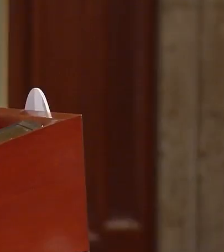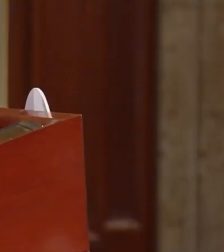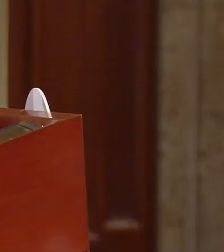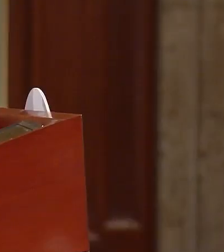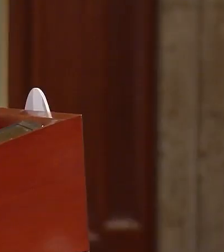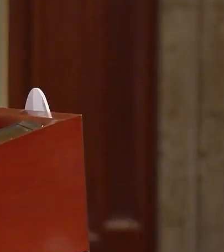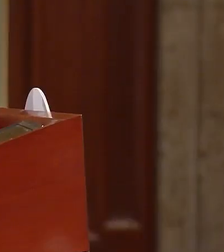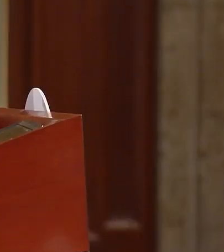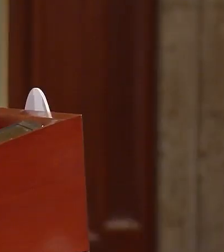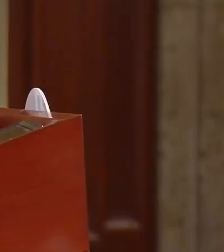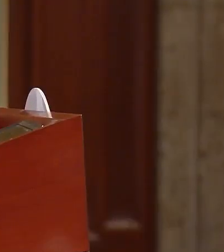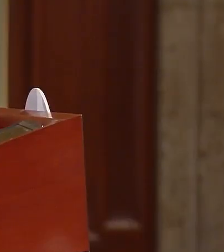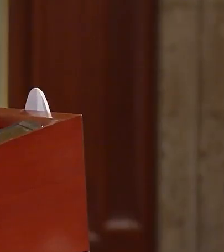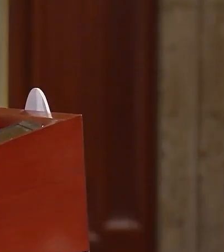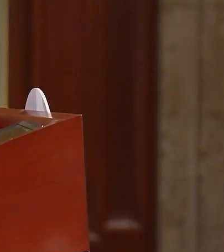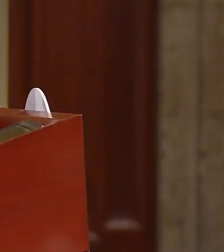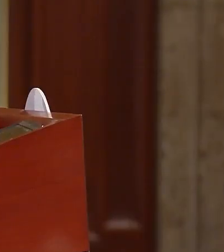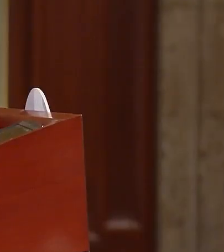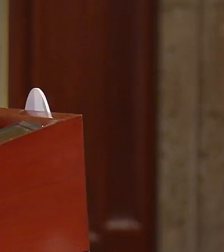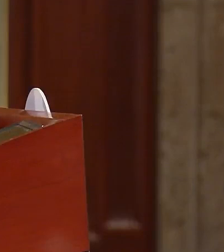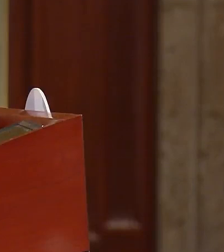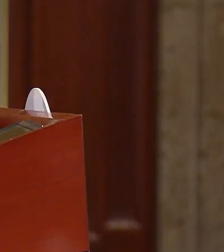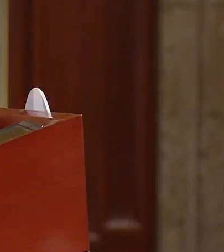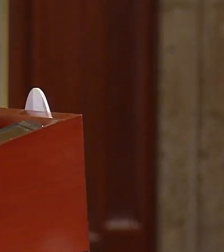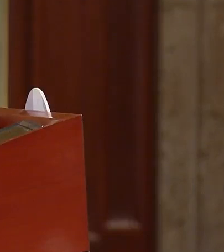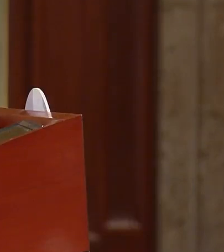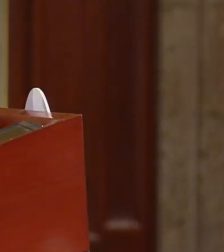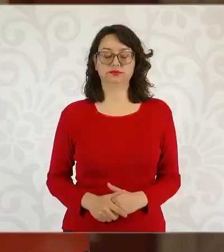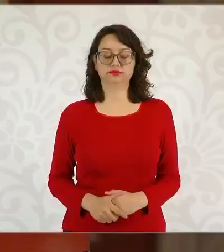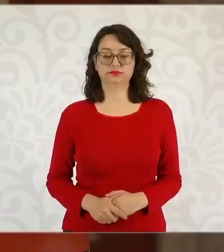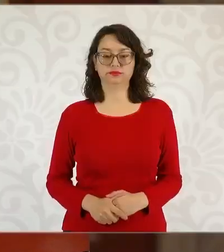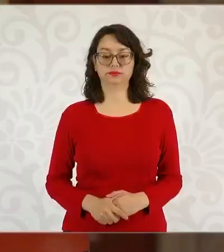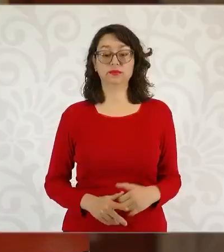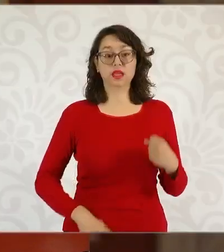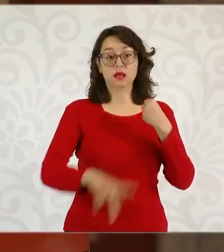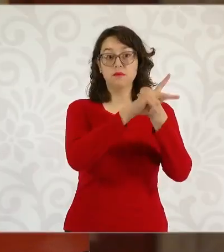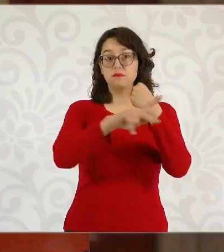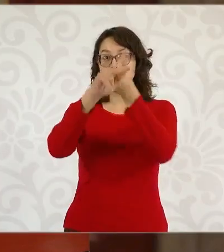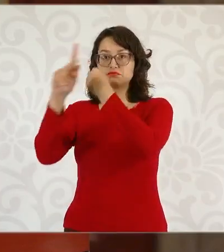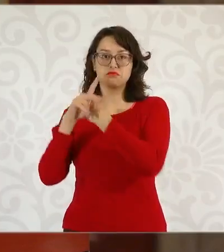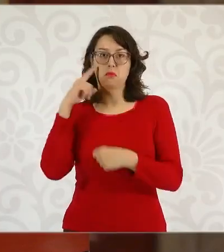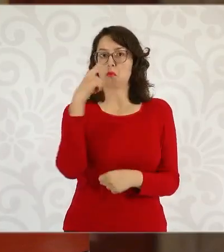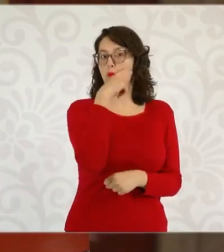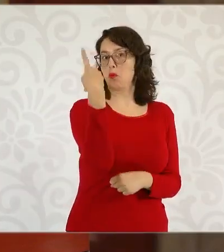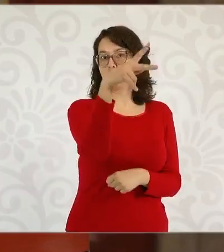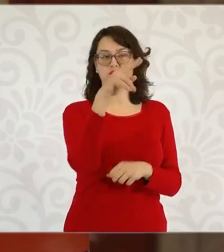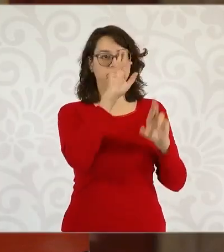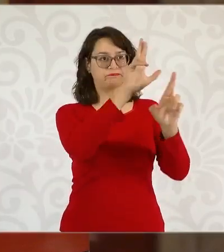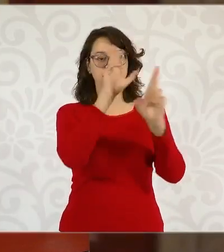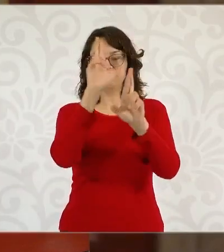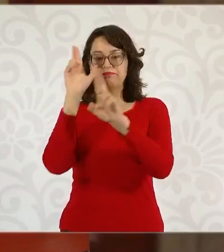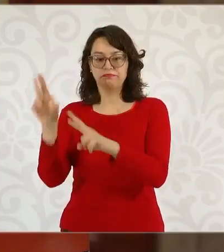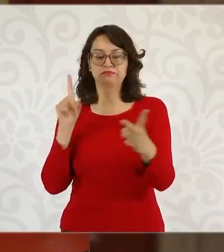intervención, la solución pacífica de controversias, la proscripción de la amenaza o el uso